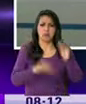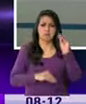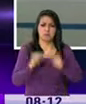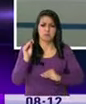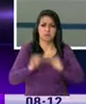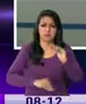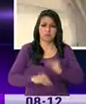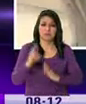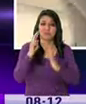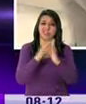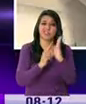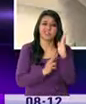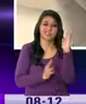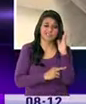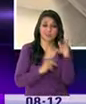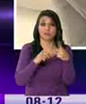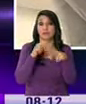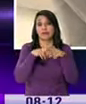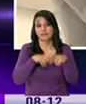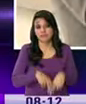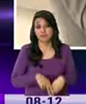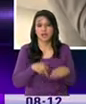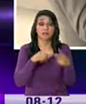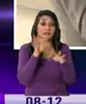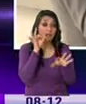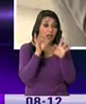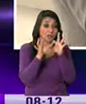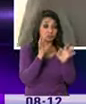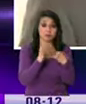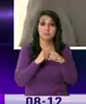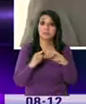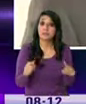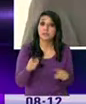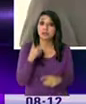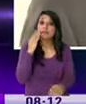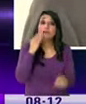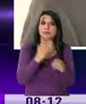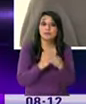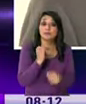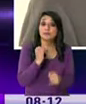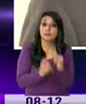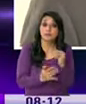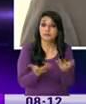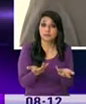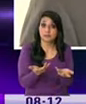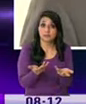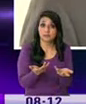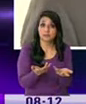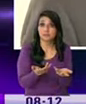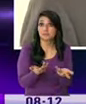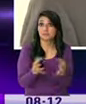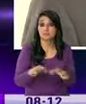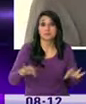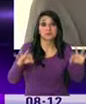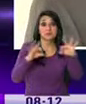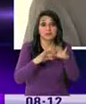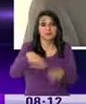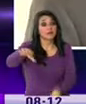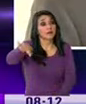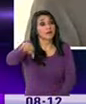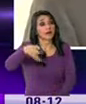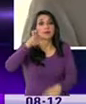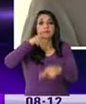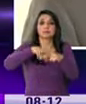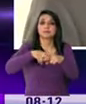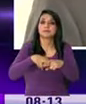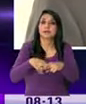los requisitos, revisar, mirar, que a la hora del té es el que coge el taxi, el